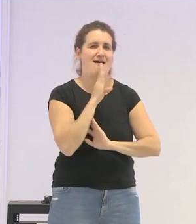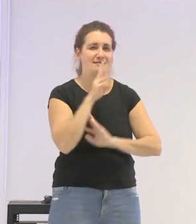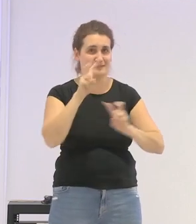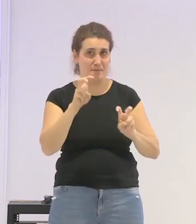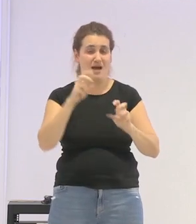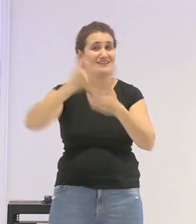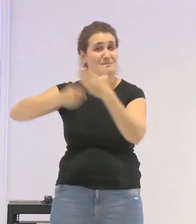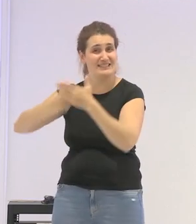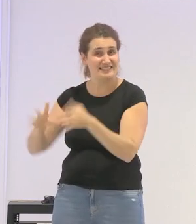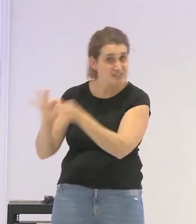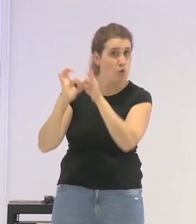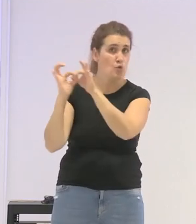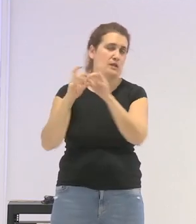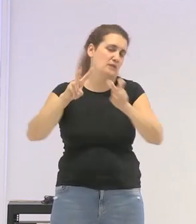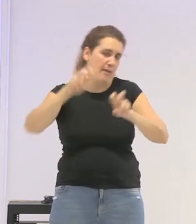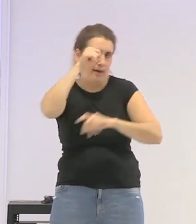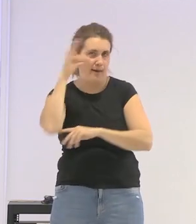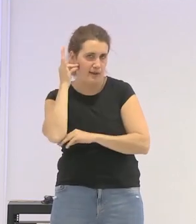todo en cuestiones de género,